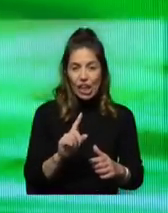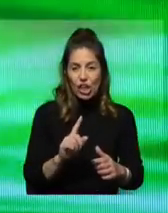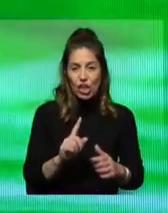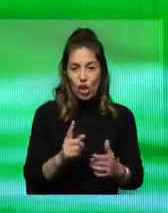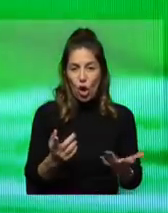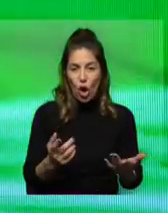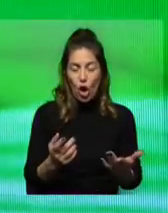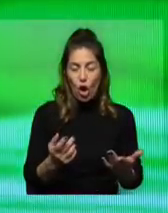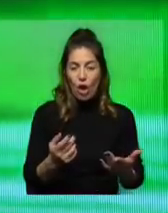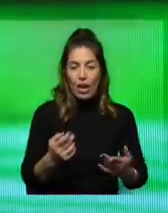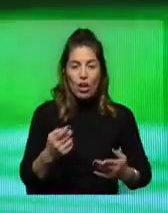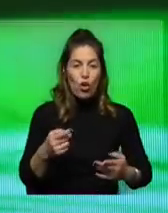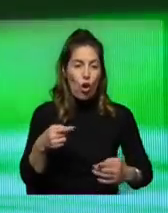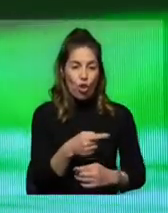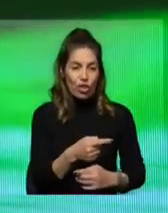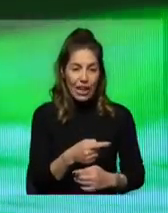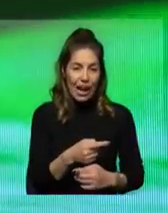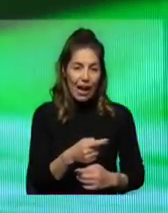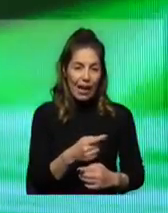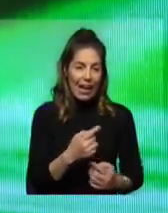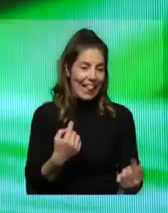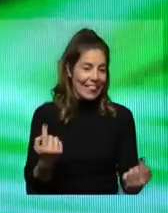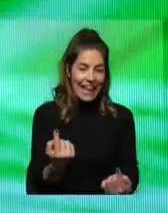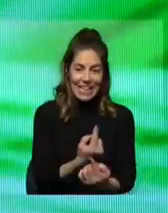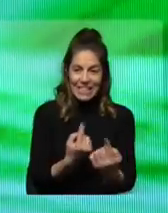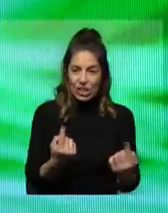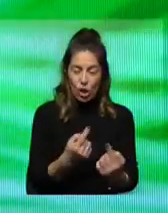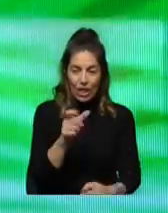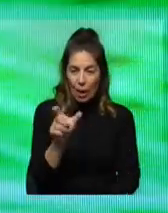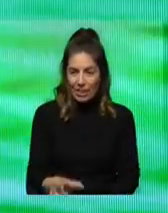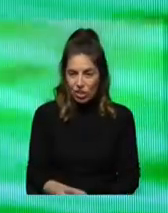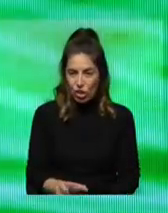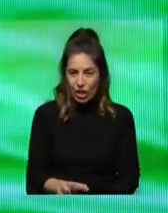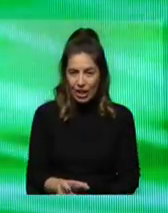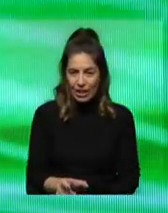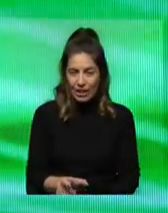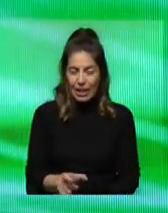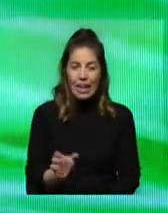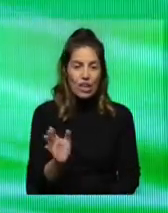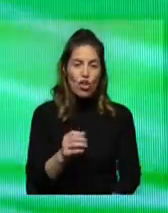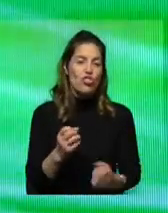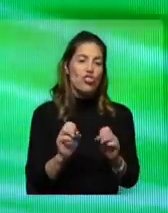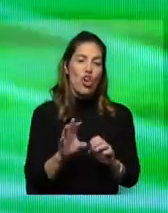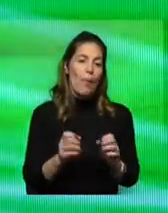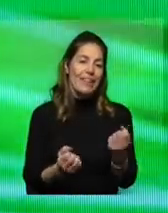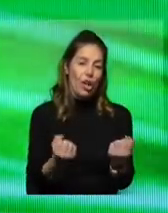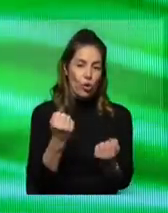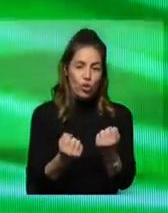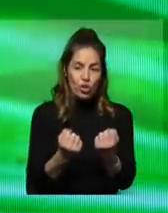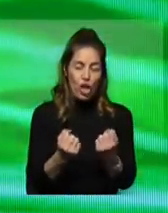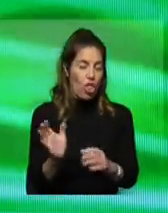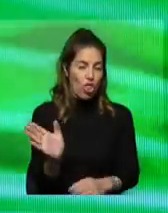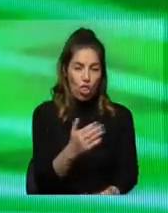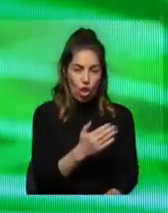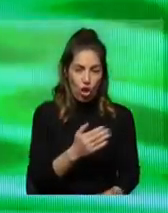la persona el debido tránsito a la persona y cuando hablo de tránsito no solo hablo de conductor en el tránsito estamos todos están los peatones están los ciclistas están los motociclistas